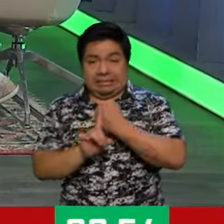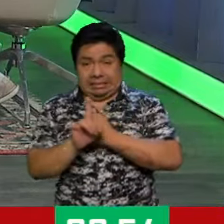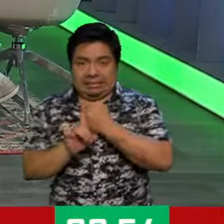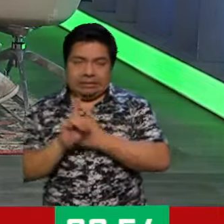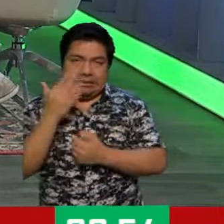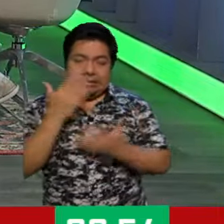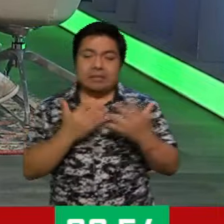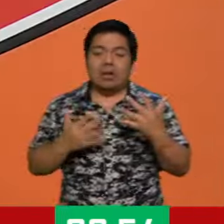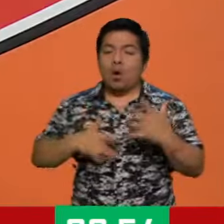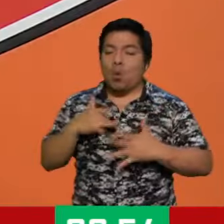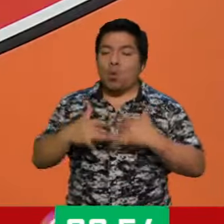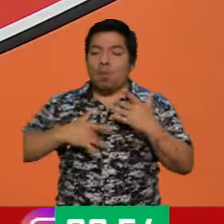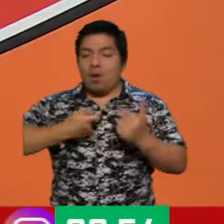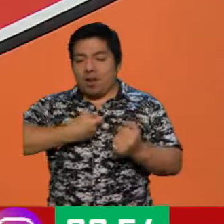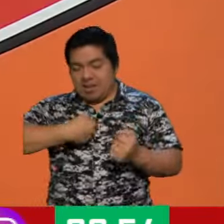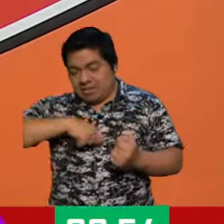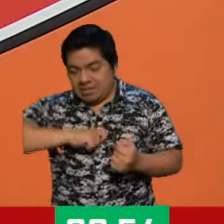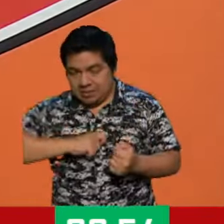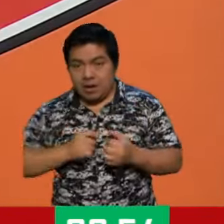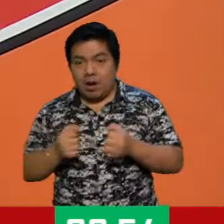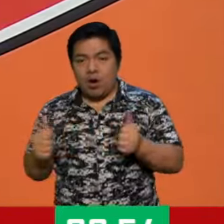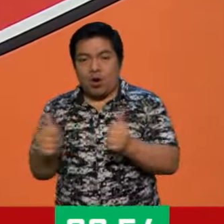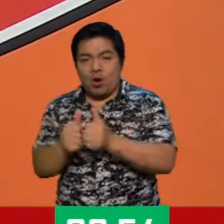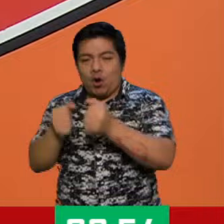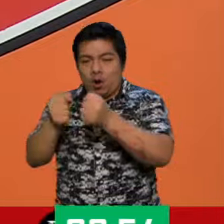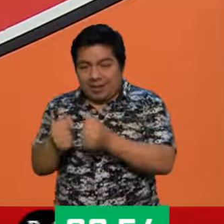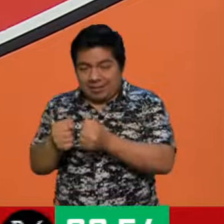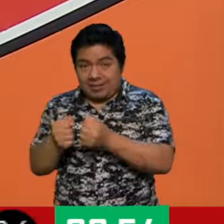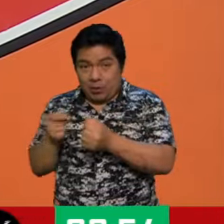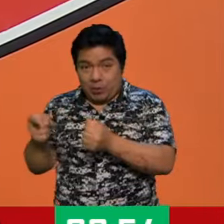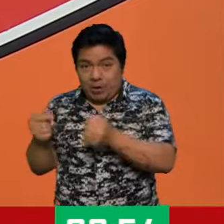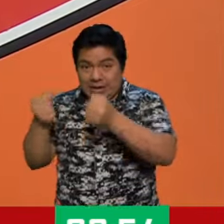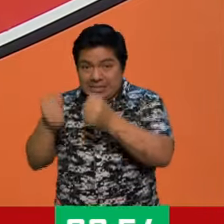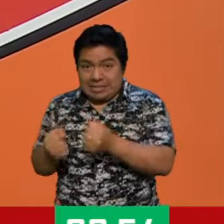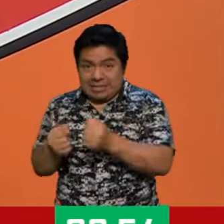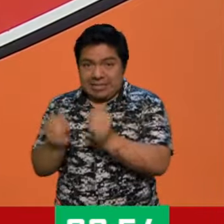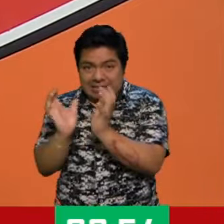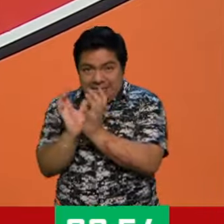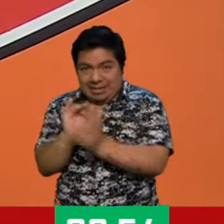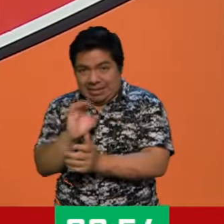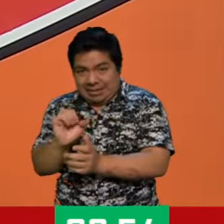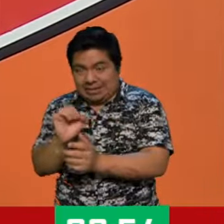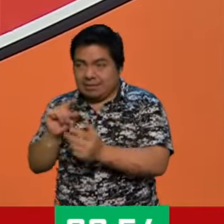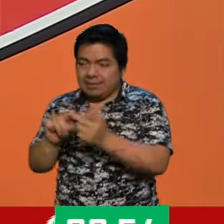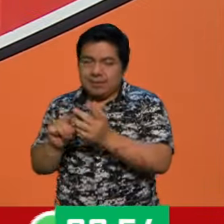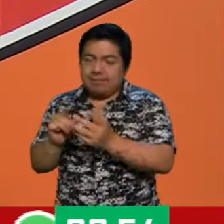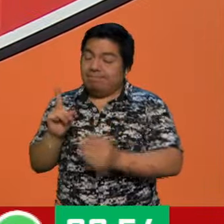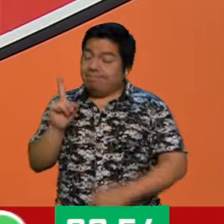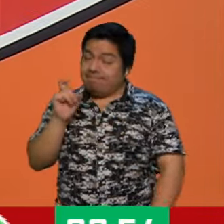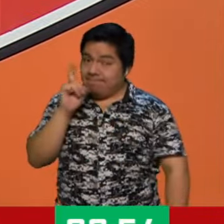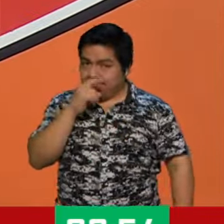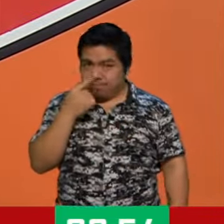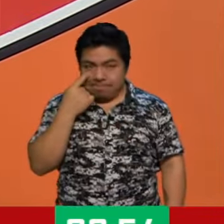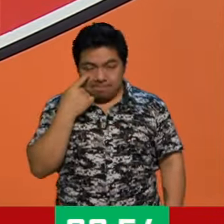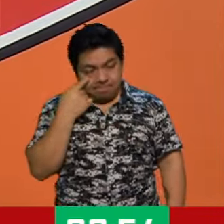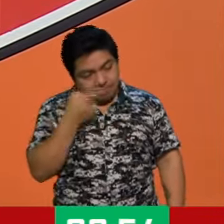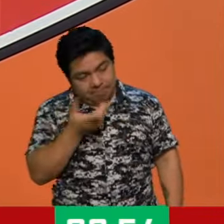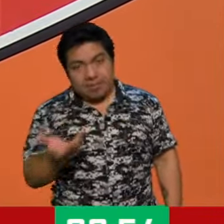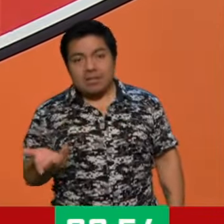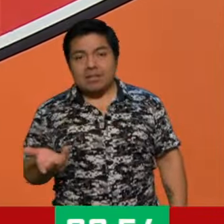poder cambiar es el seguro. El tema con el seguro todavía está es muy... Es una lata. Están atrasados en el seguro. Ojo. Sí. Ojo, hay que poner atención